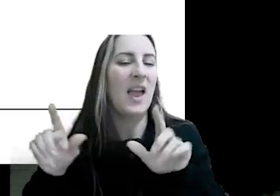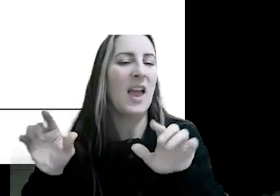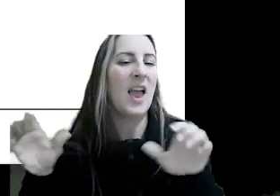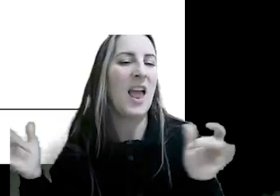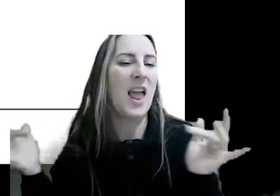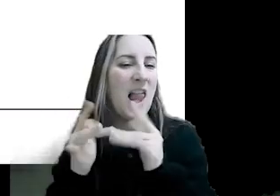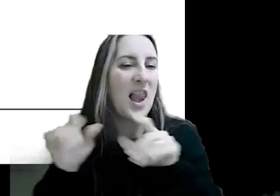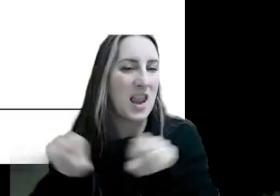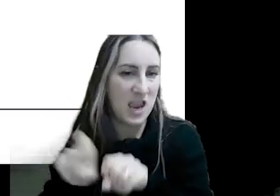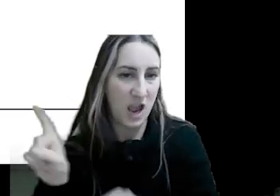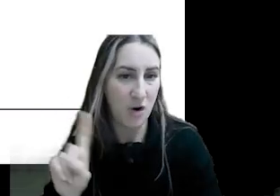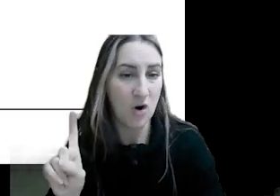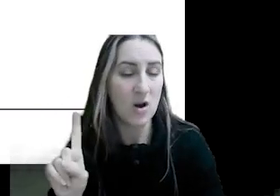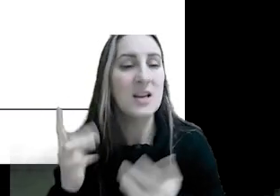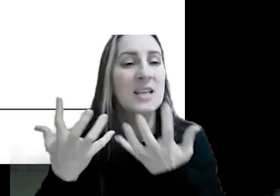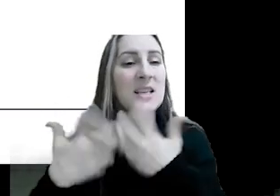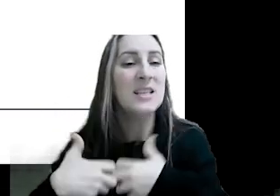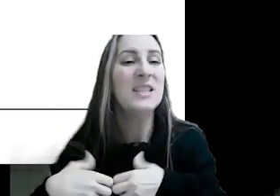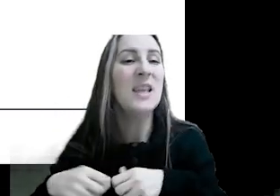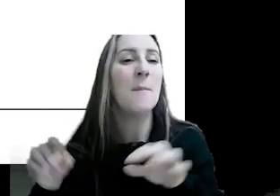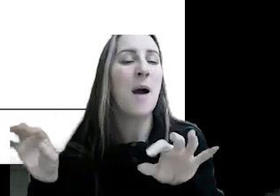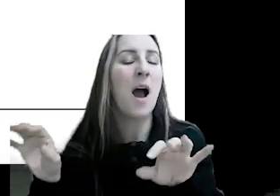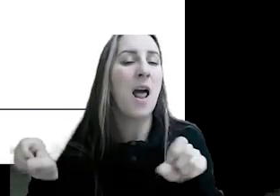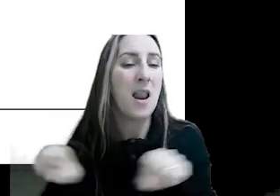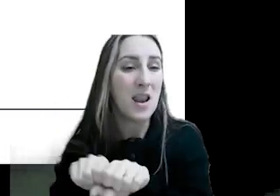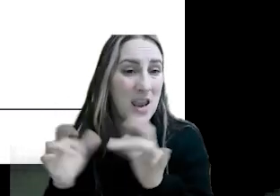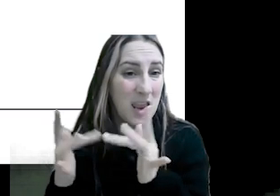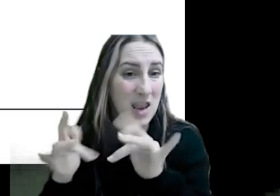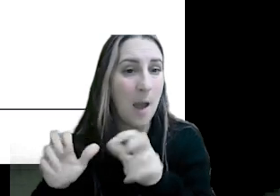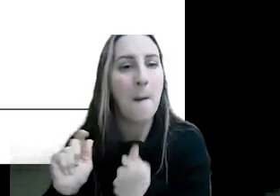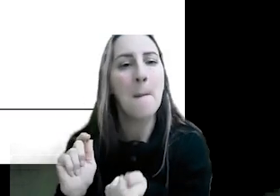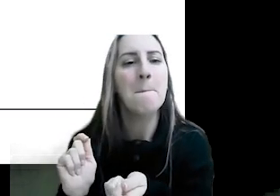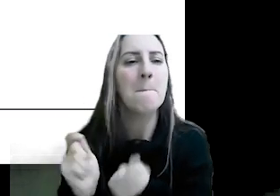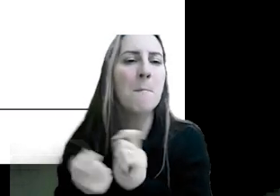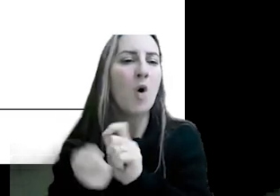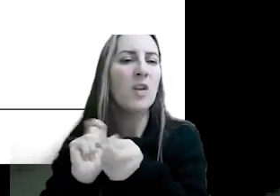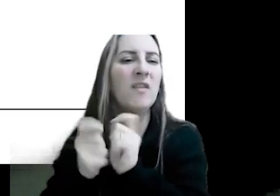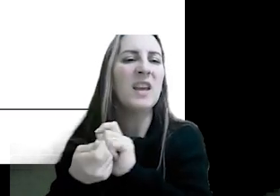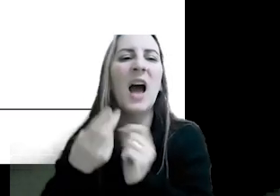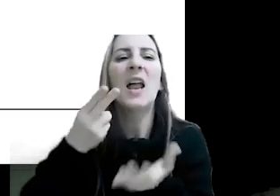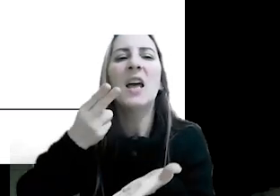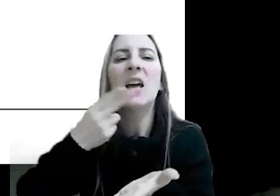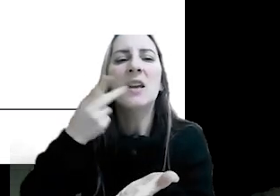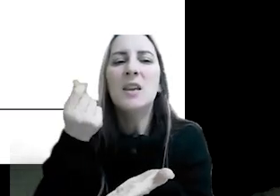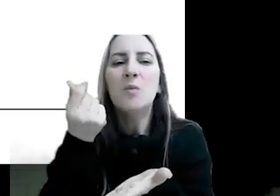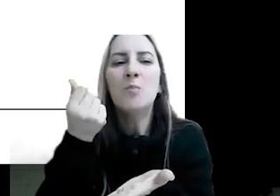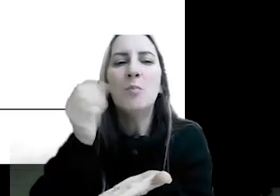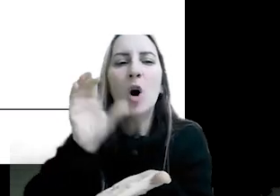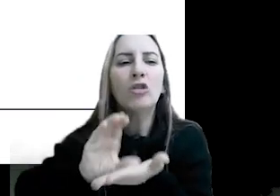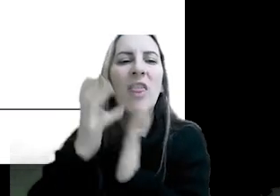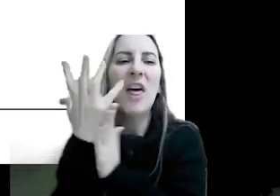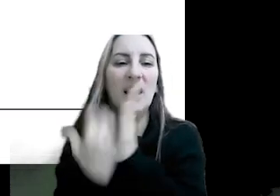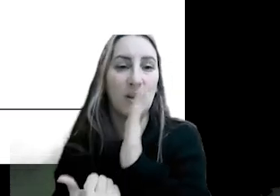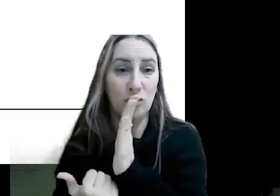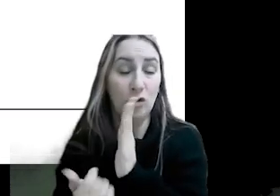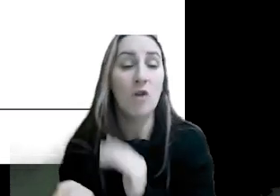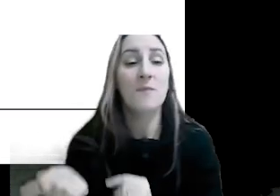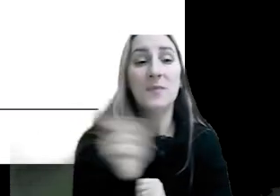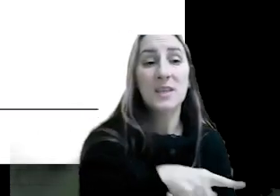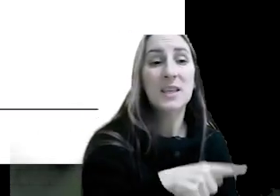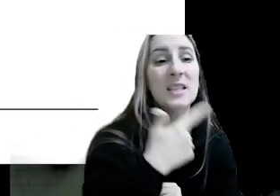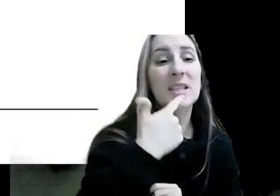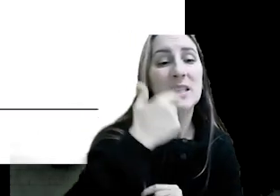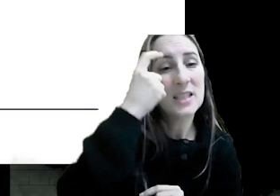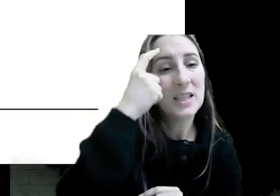hacían a través del sistema en línea, no podían modificar el importe de retenciones sufridas. En cambio, si lo hacían a través del SIAP,